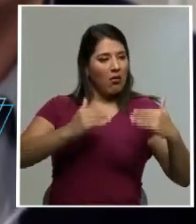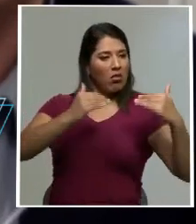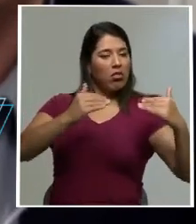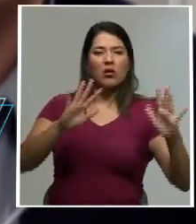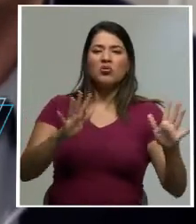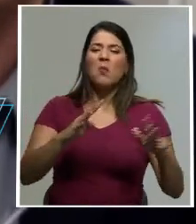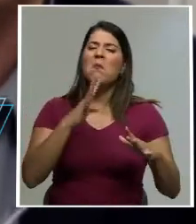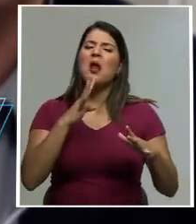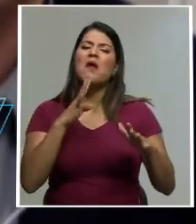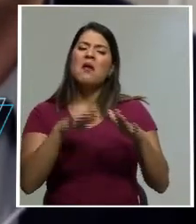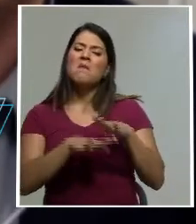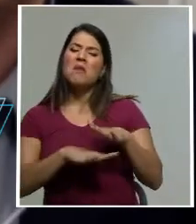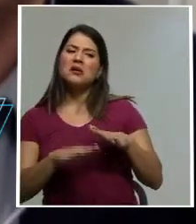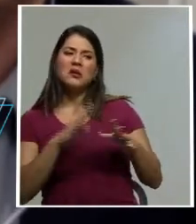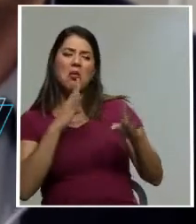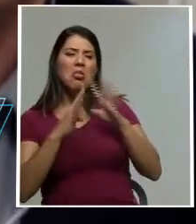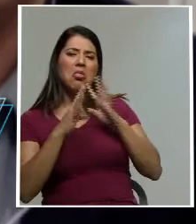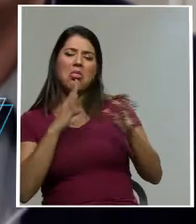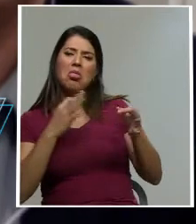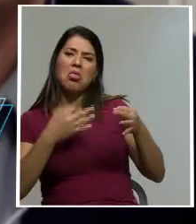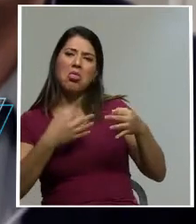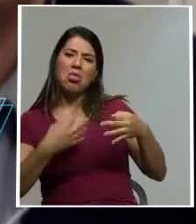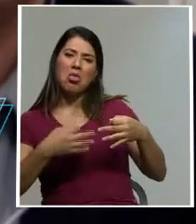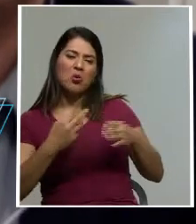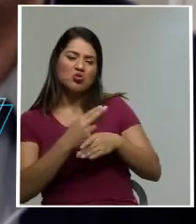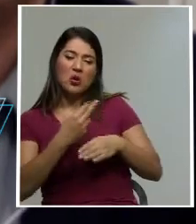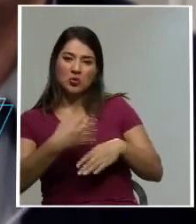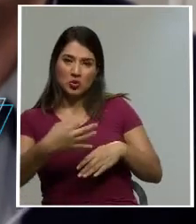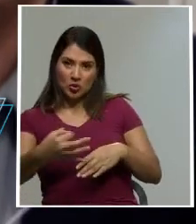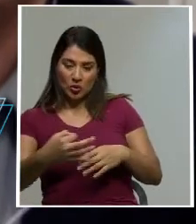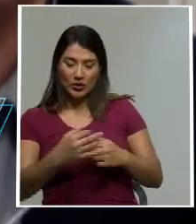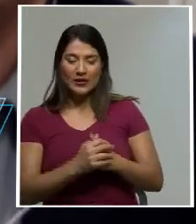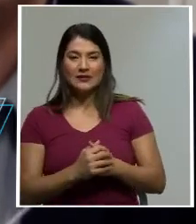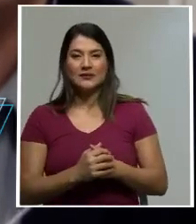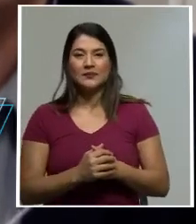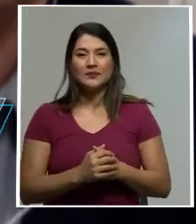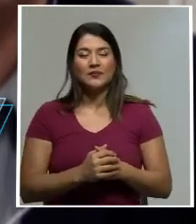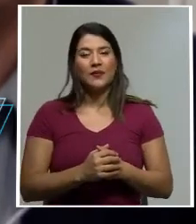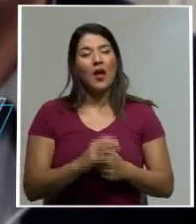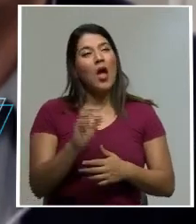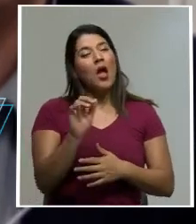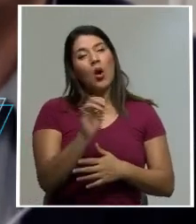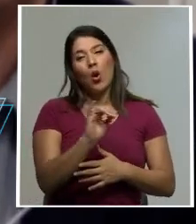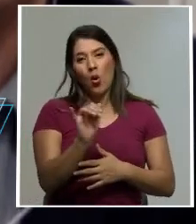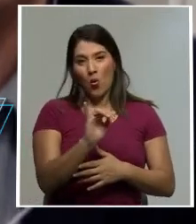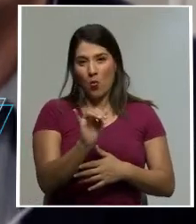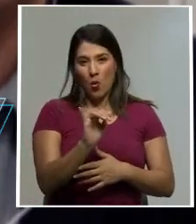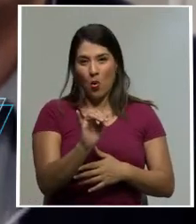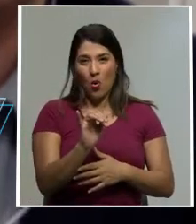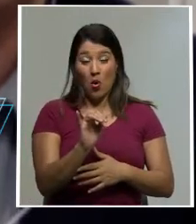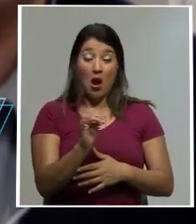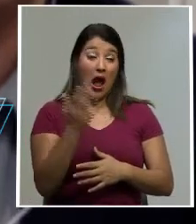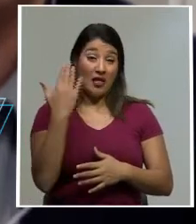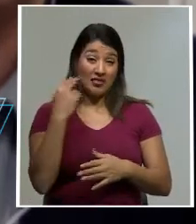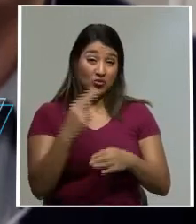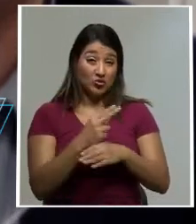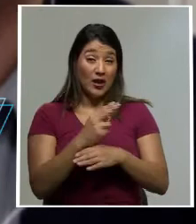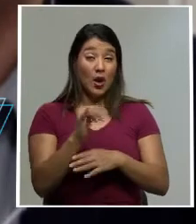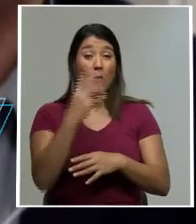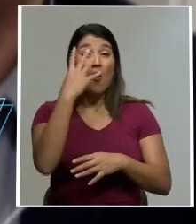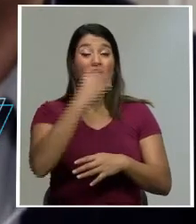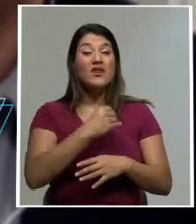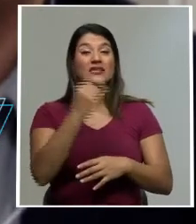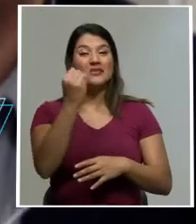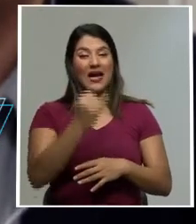ese lugar tradicional que tenía tiempo atrás la poesía como una de las bellas artes. ¿Desde